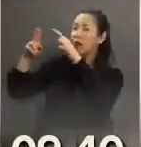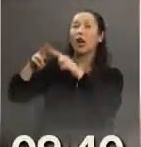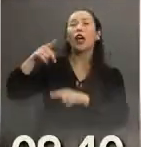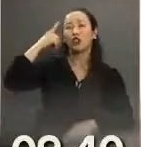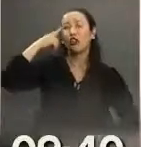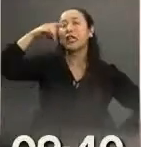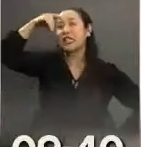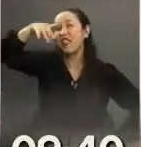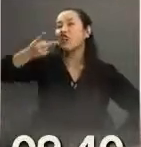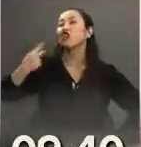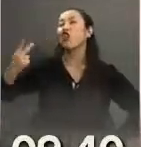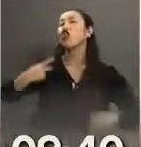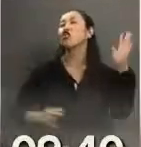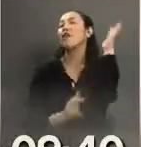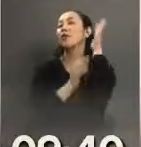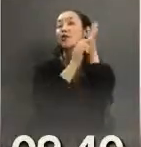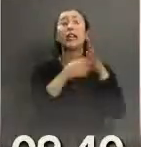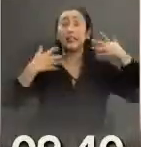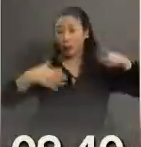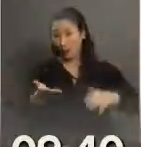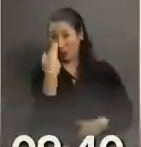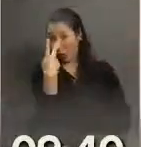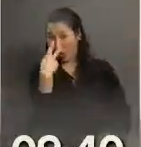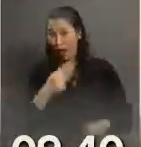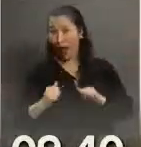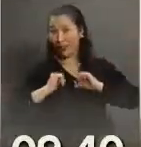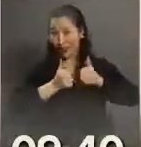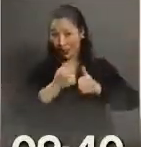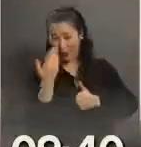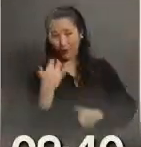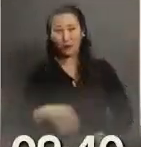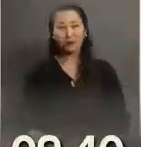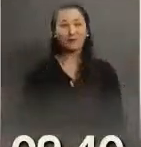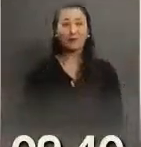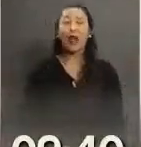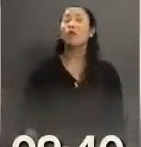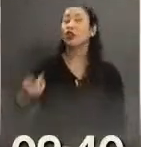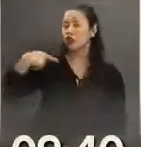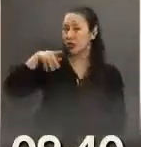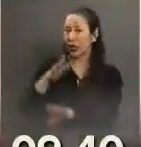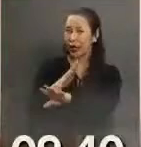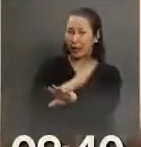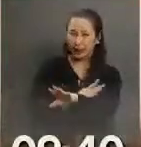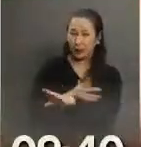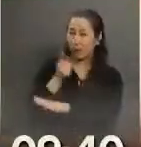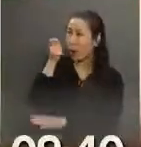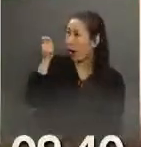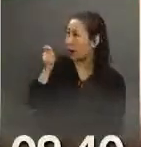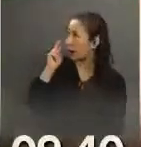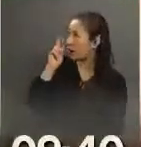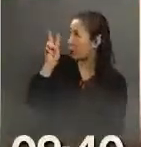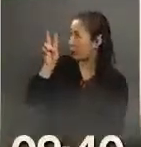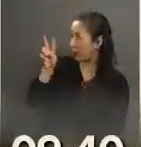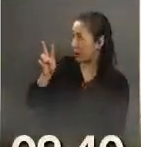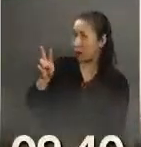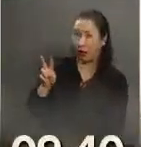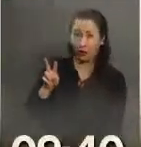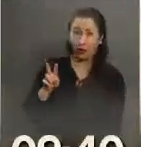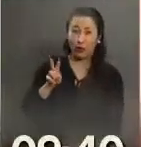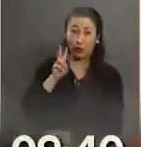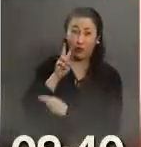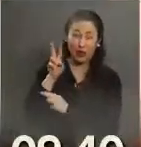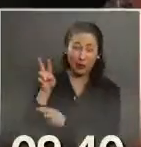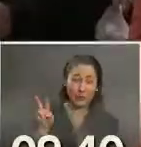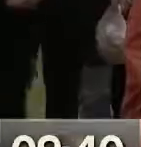subir? No sé. Ya, vamos al desafío. Vamos. A ver si... Porque nos estuvimos analizando, la verdad, ahí en el estudio, estuvimos viendo también